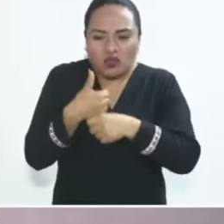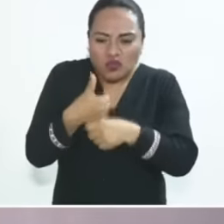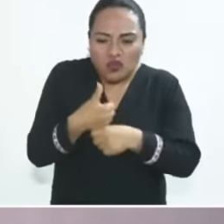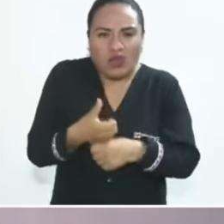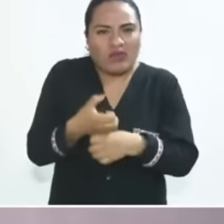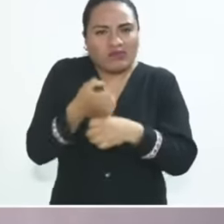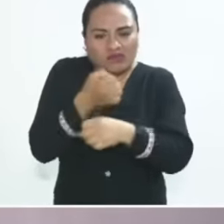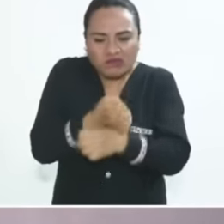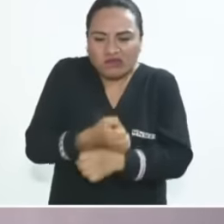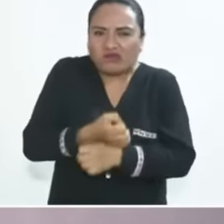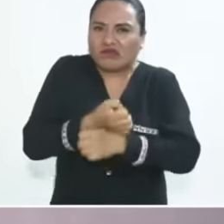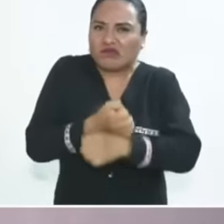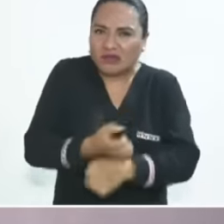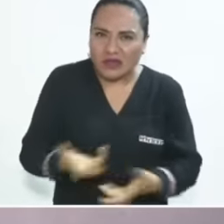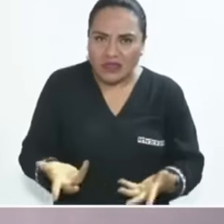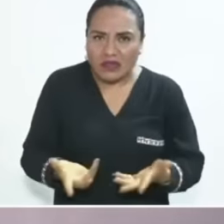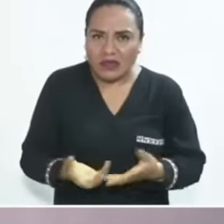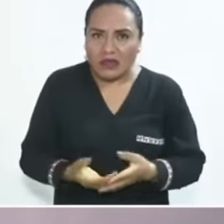Y como escarmiento,